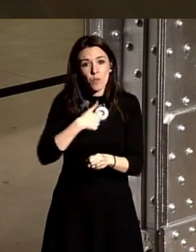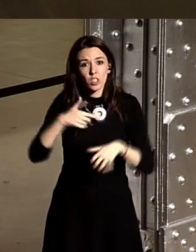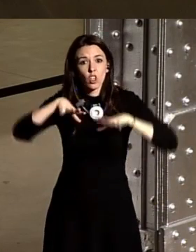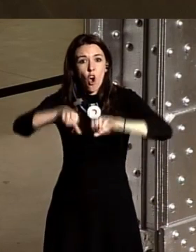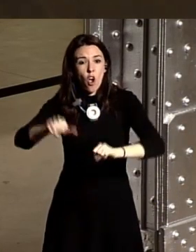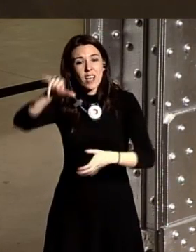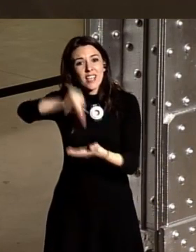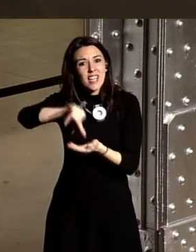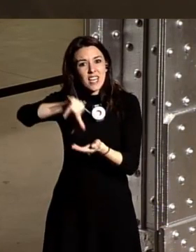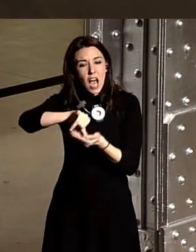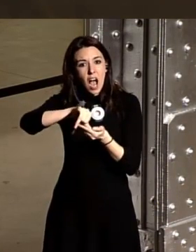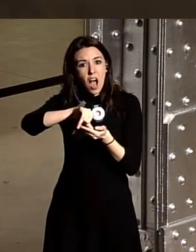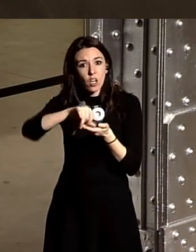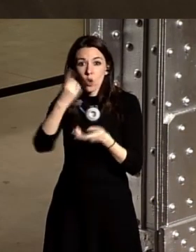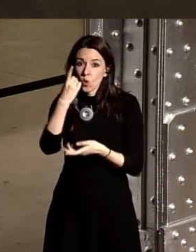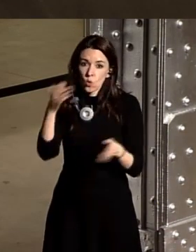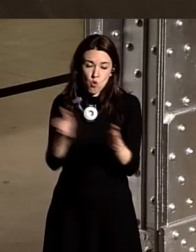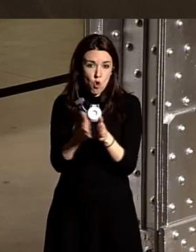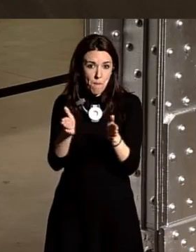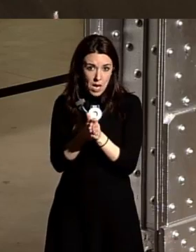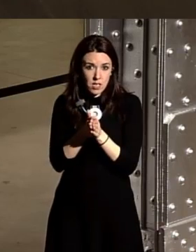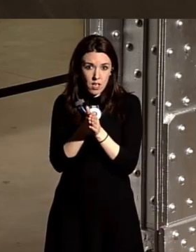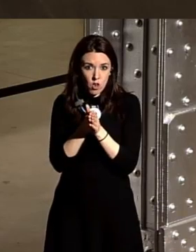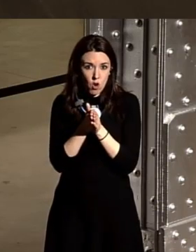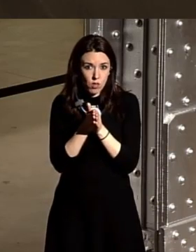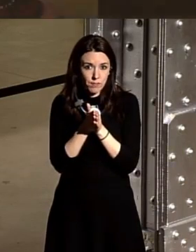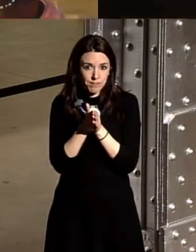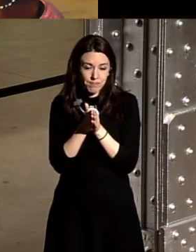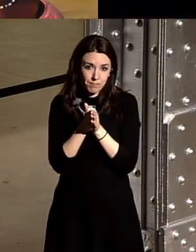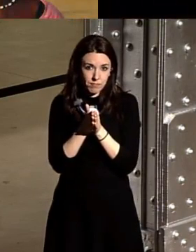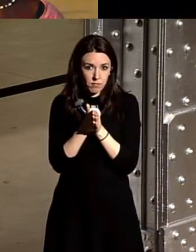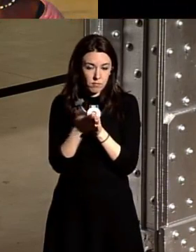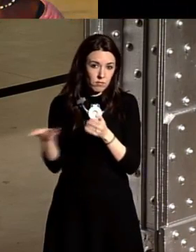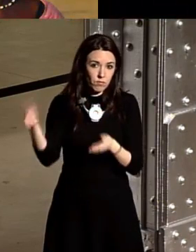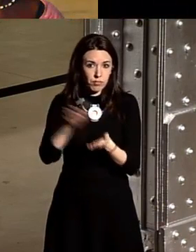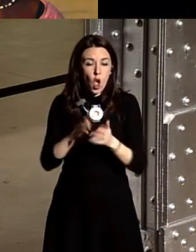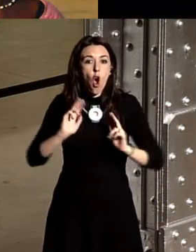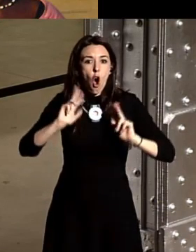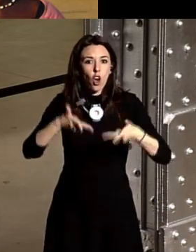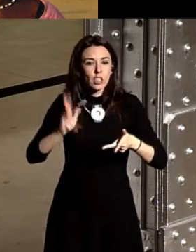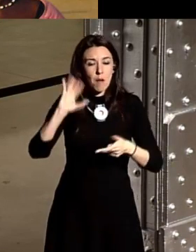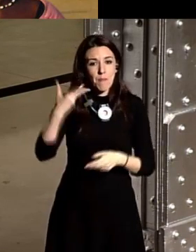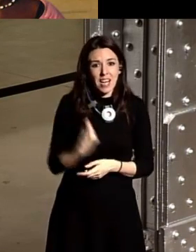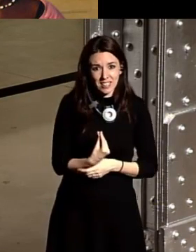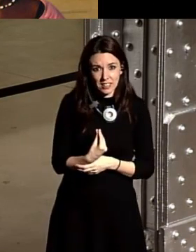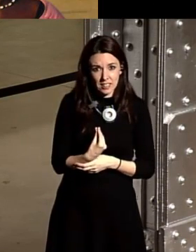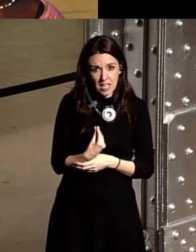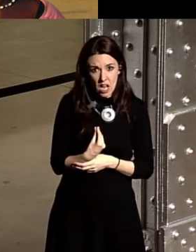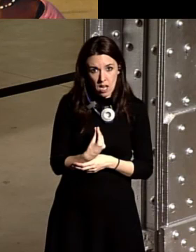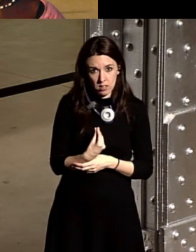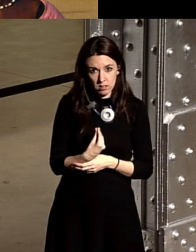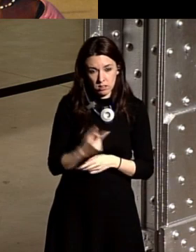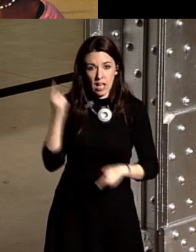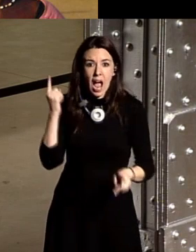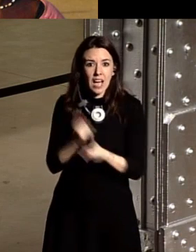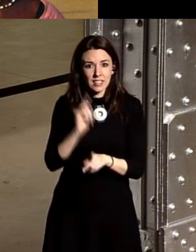de Irak, pues uno de nuestros compañeros fue asesinado en el Hotel Palestina en el ataque estadounidense. Los